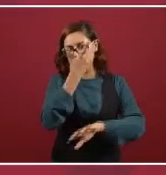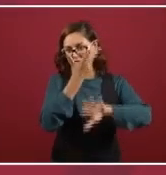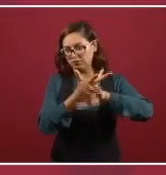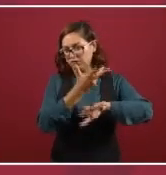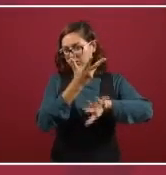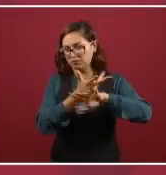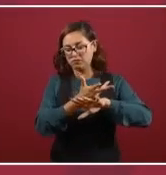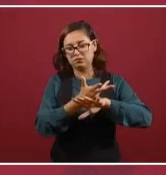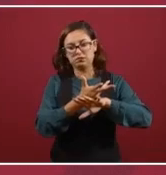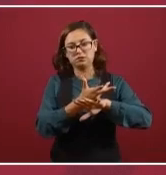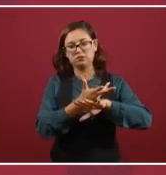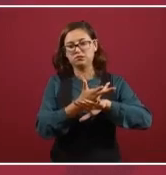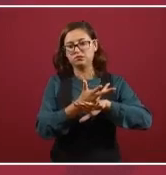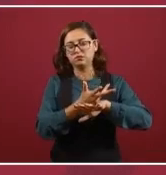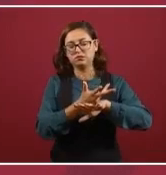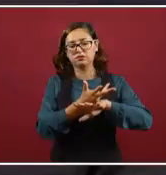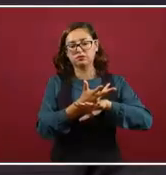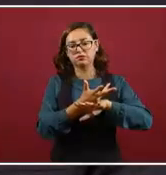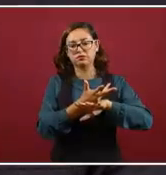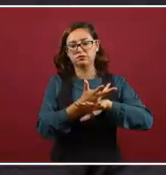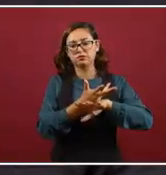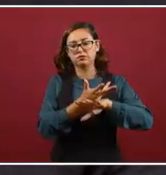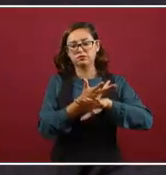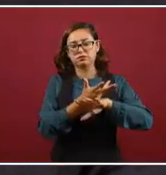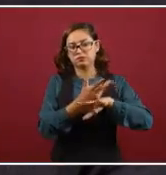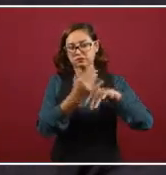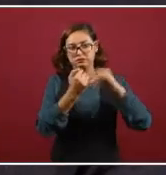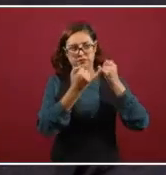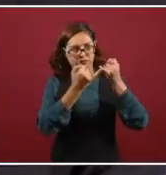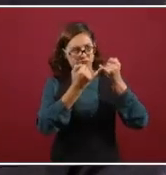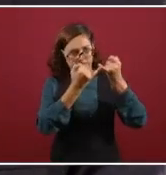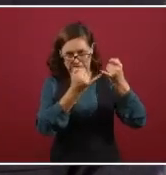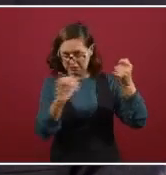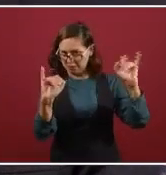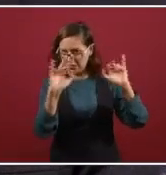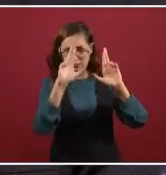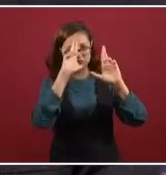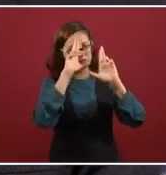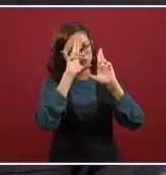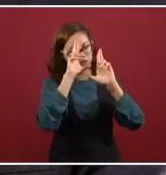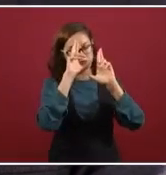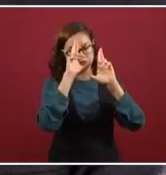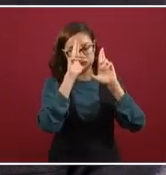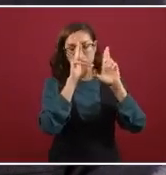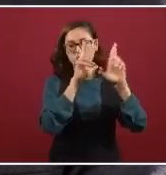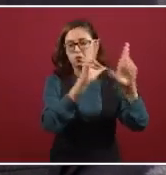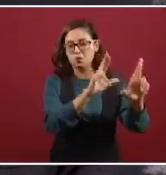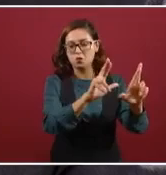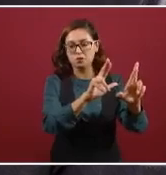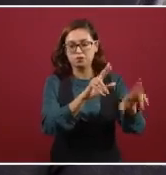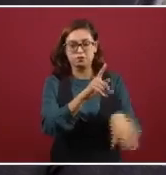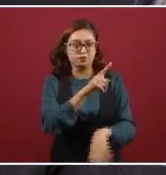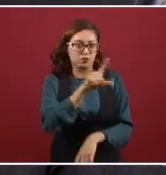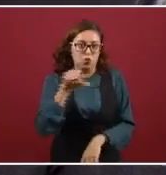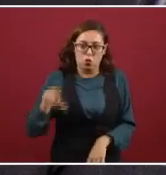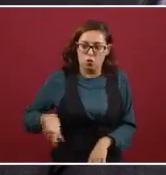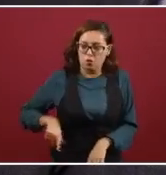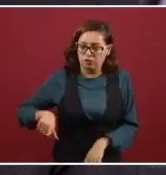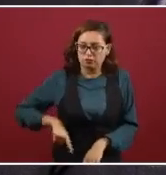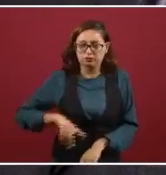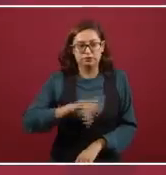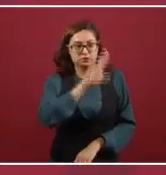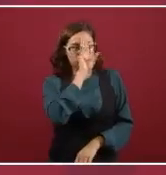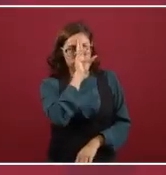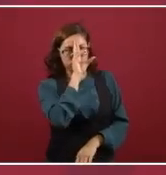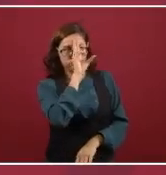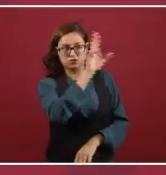el país vecino, del gobierno estadounidense, este